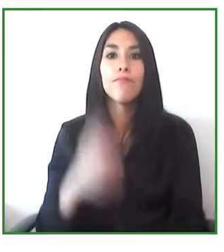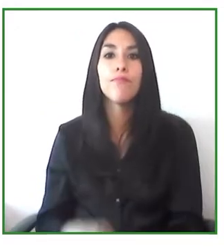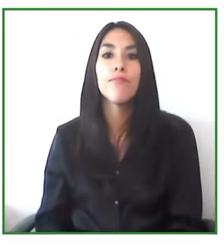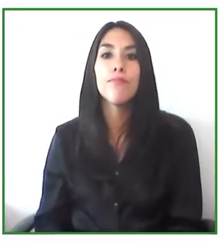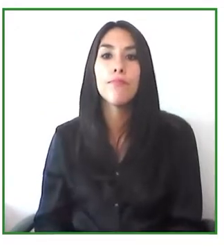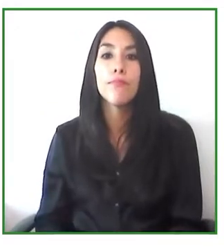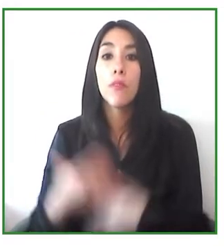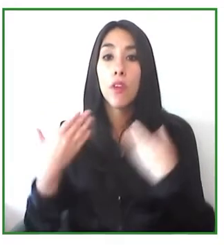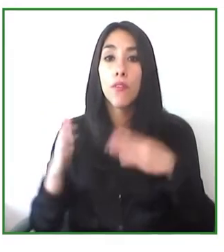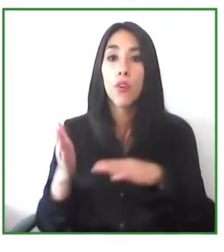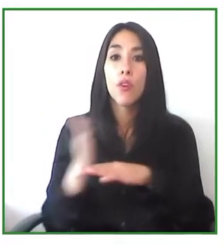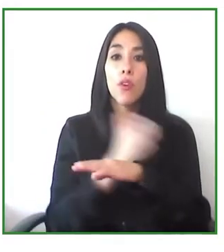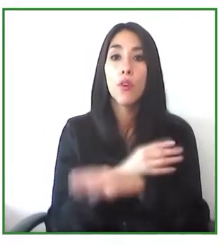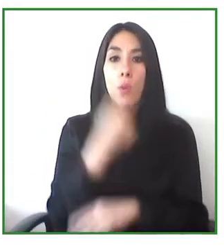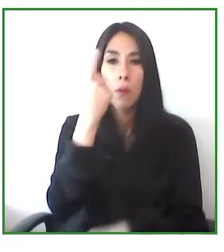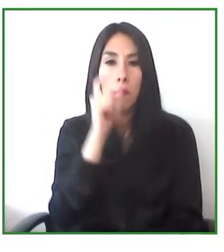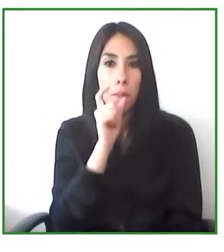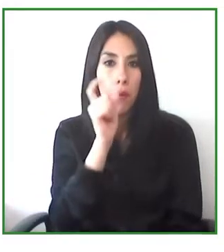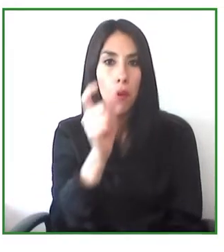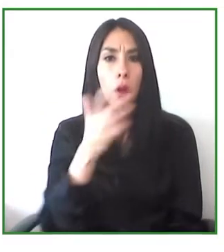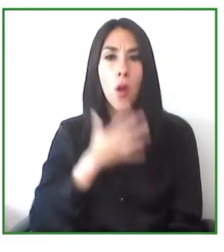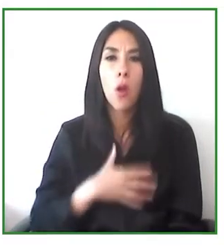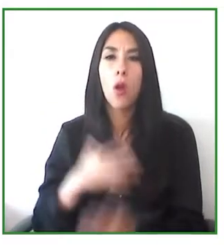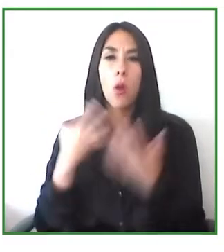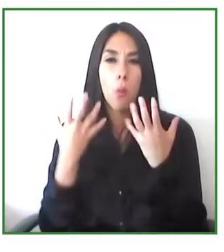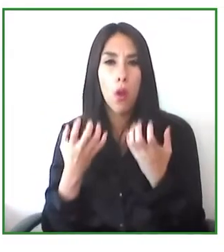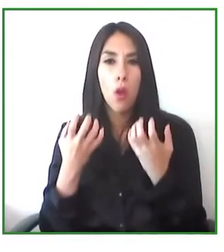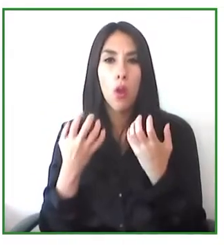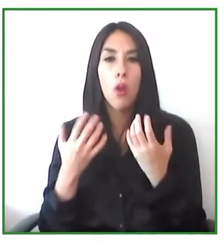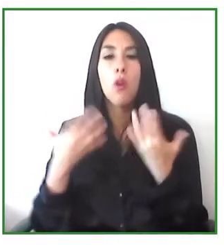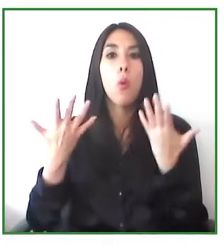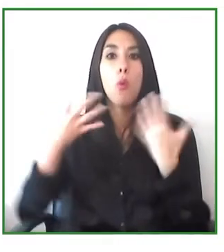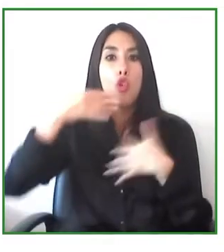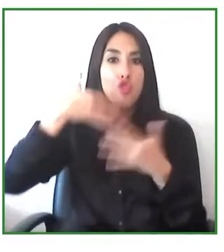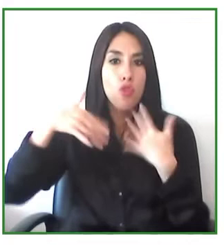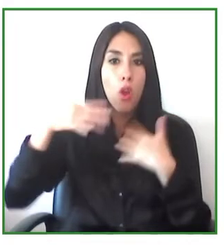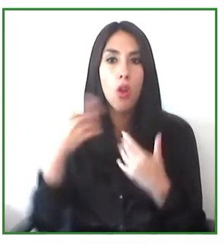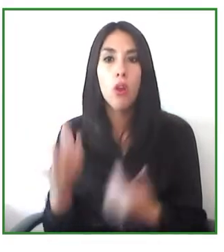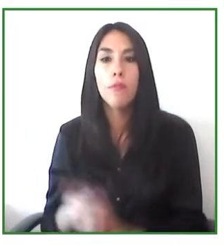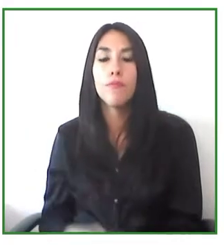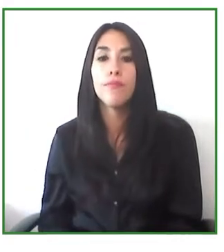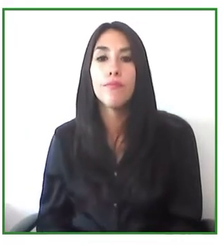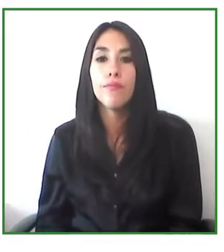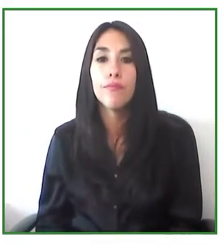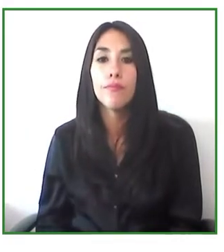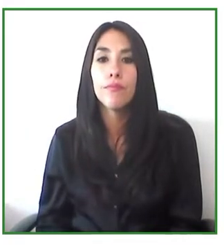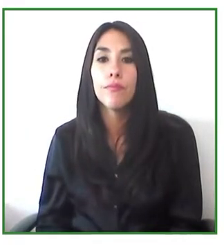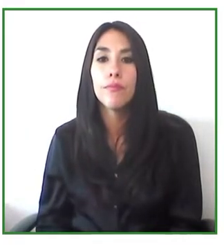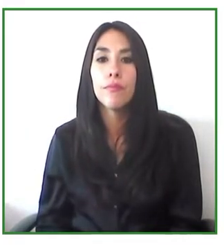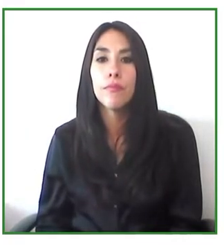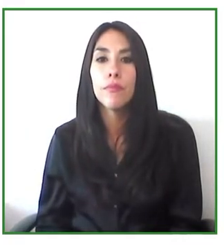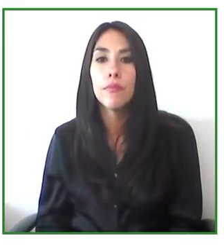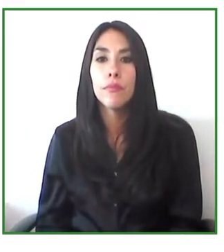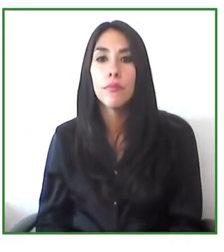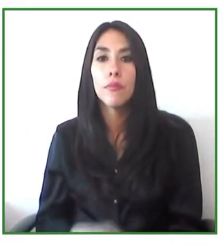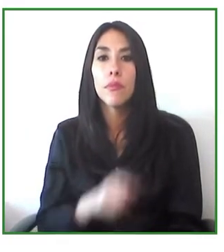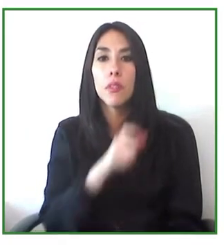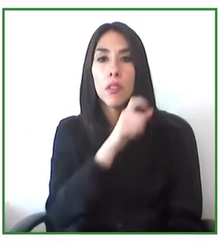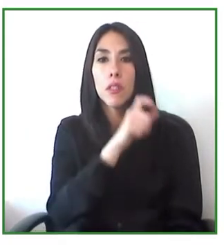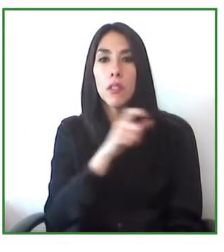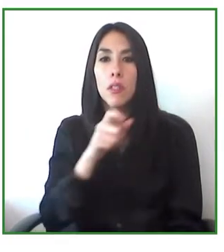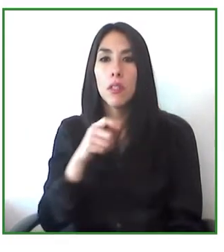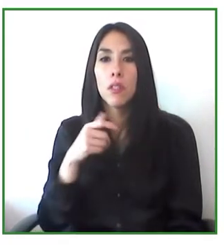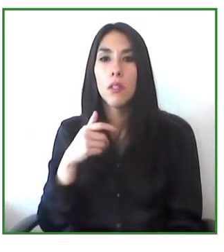gustaría dar un contexto, porque la gran mayoría de entidades y personas, cuando están en